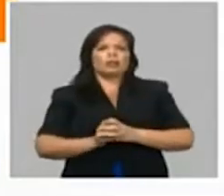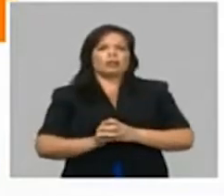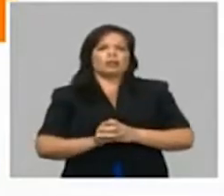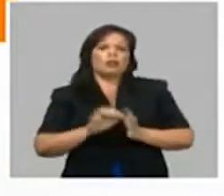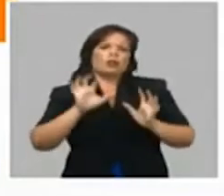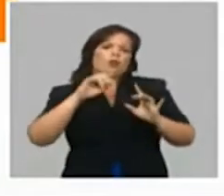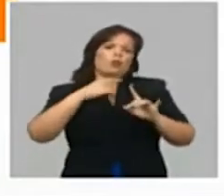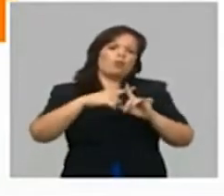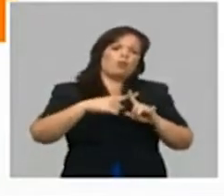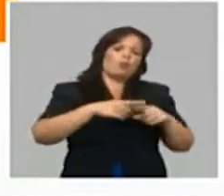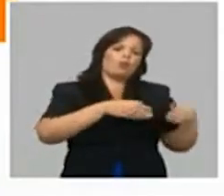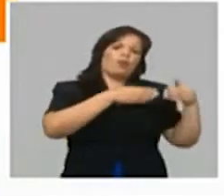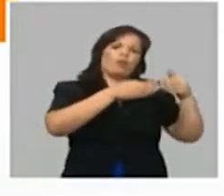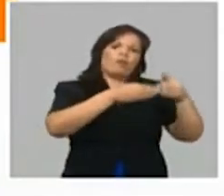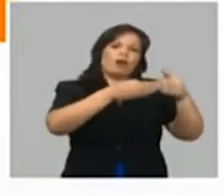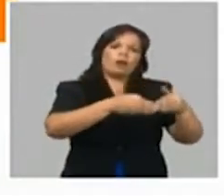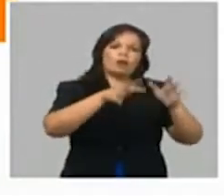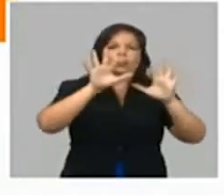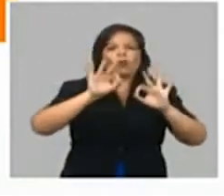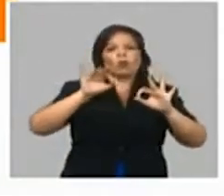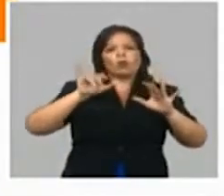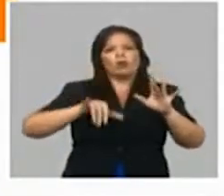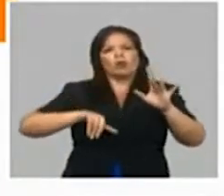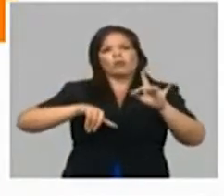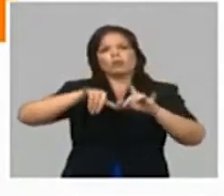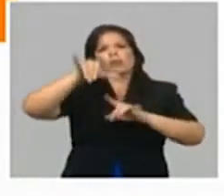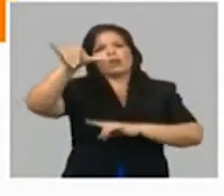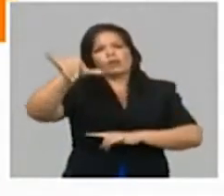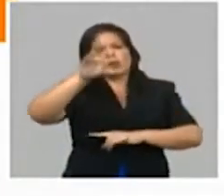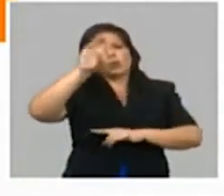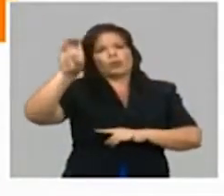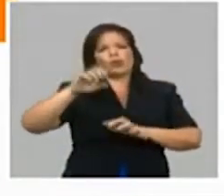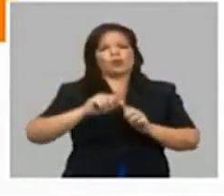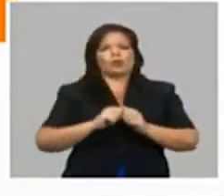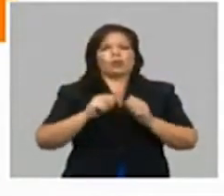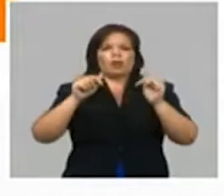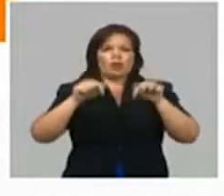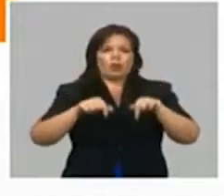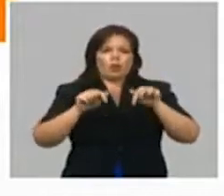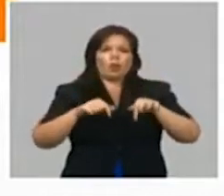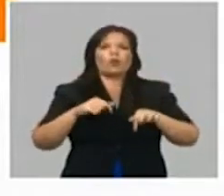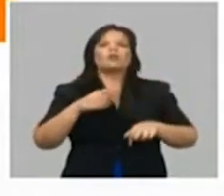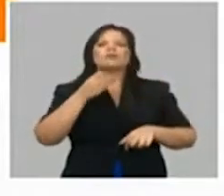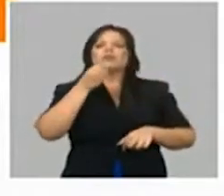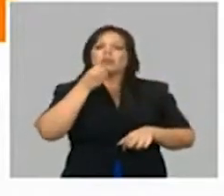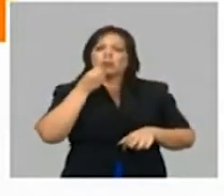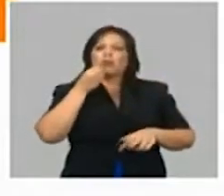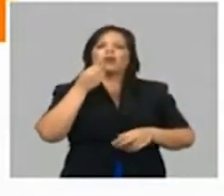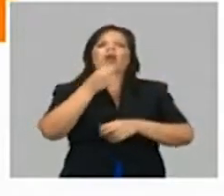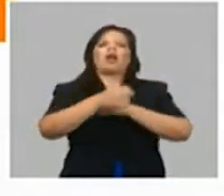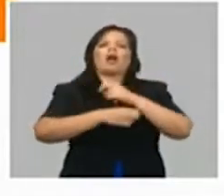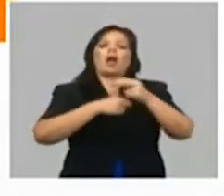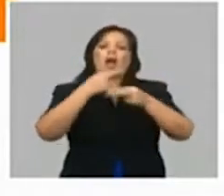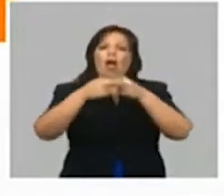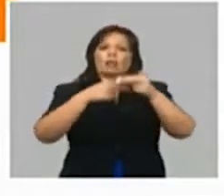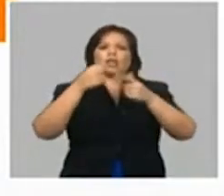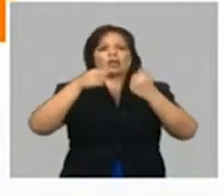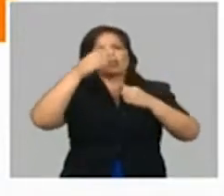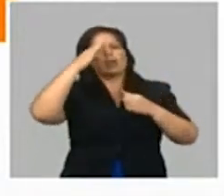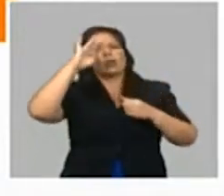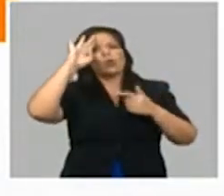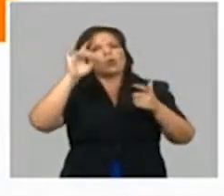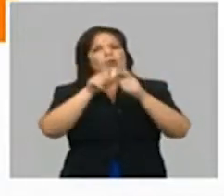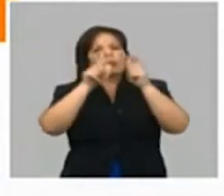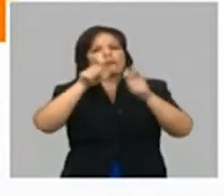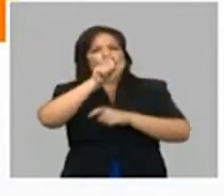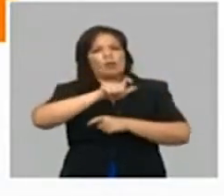marítima. Esto es una práctica que hoy se utiliza en Cuba. Muchas